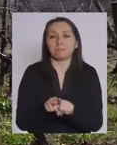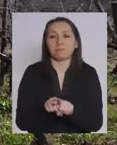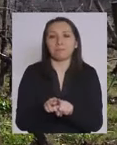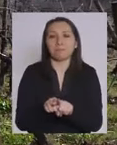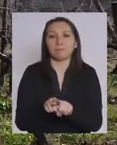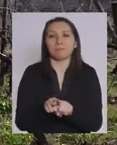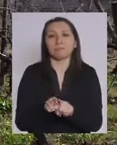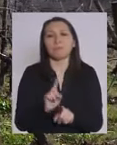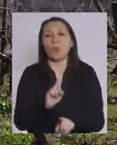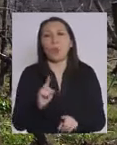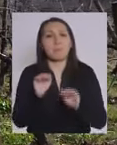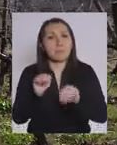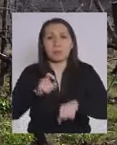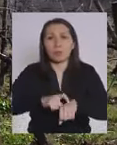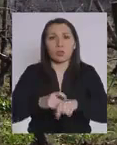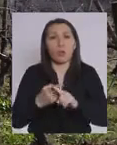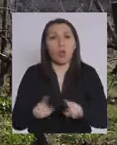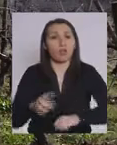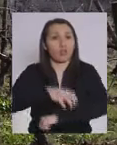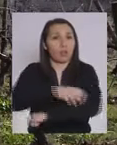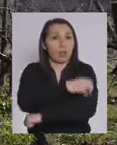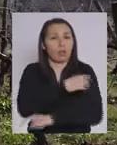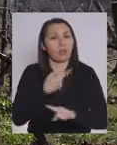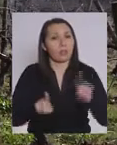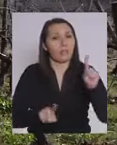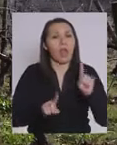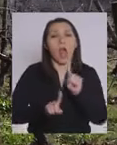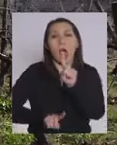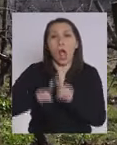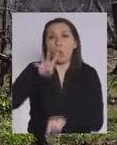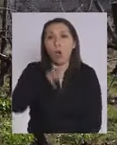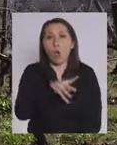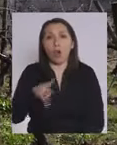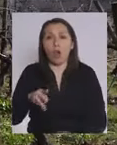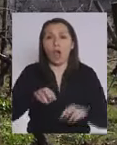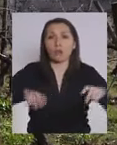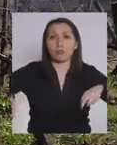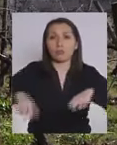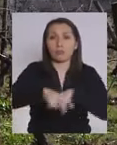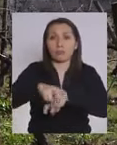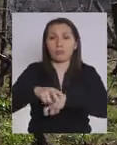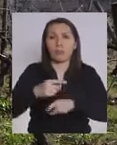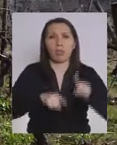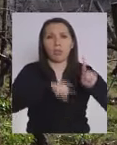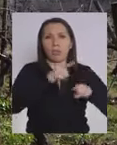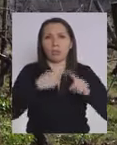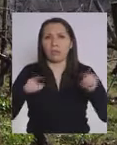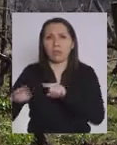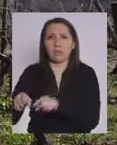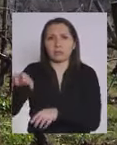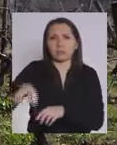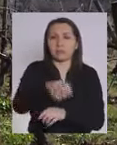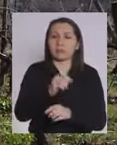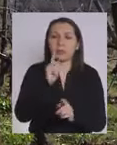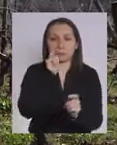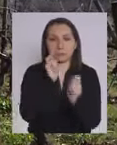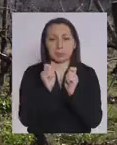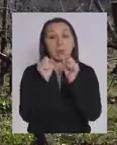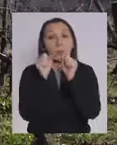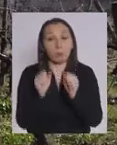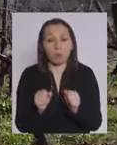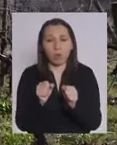no paralela a otras regiones algunos horarios de desplazamiento podemos correr el riesgo de que se produzca